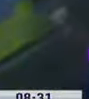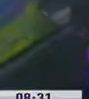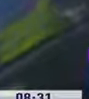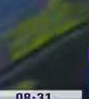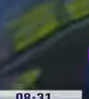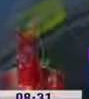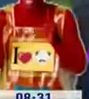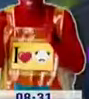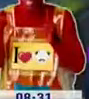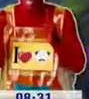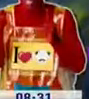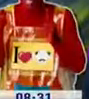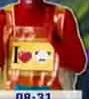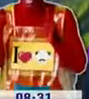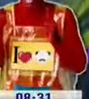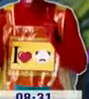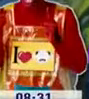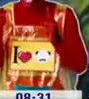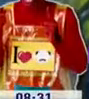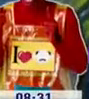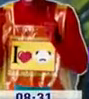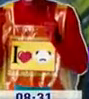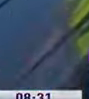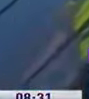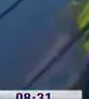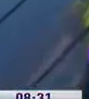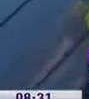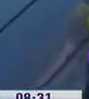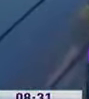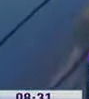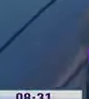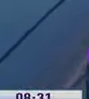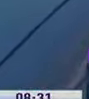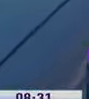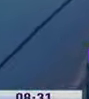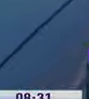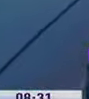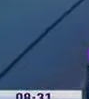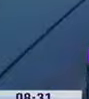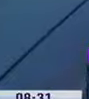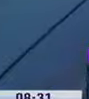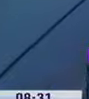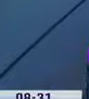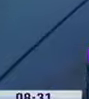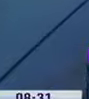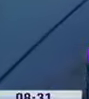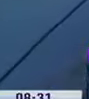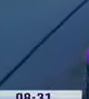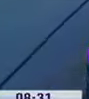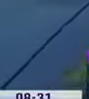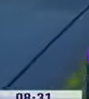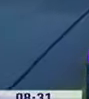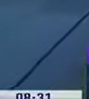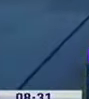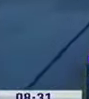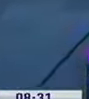¿O sea, está vengando? No, me estoy vengando. Váyase, váyase, llevará el servicio.